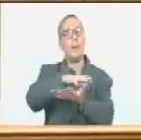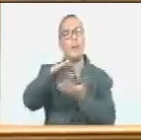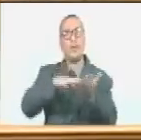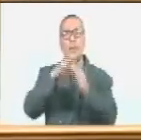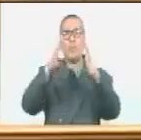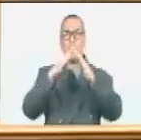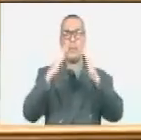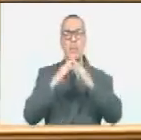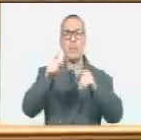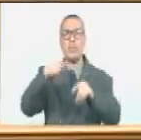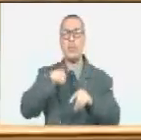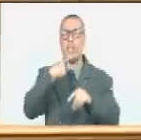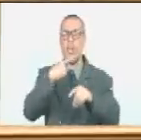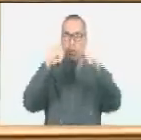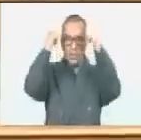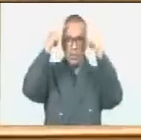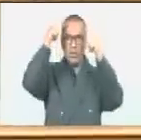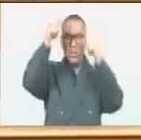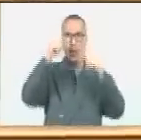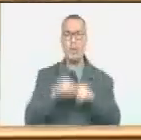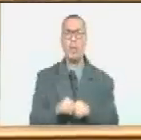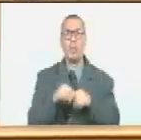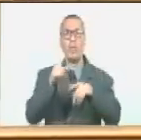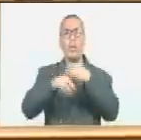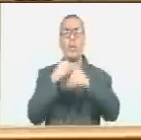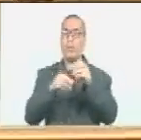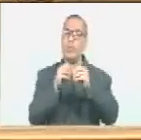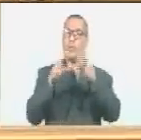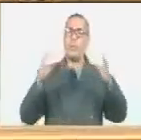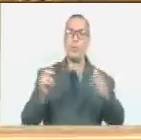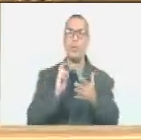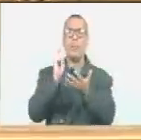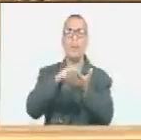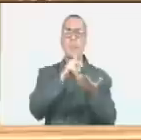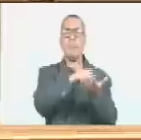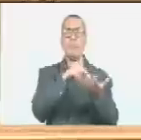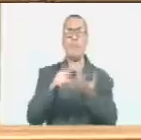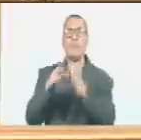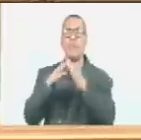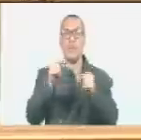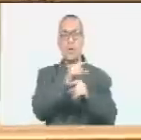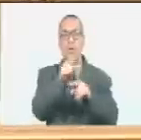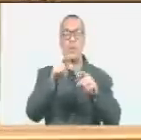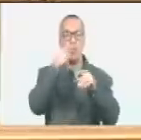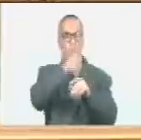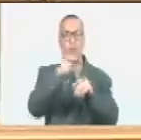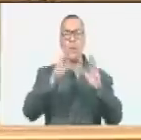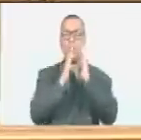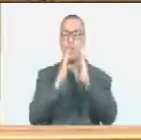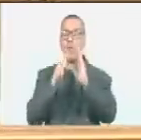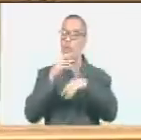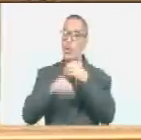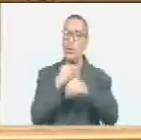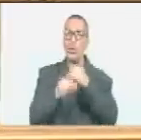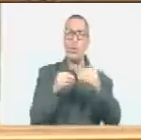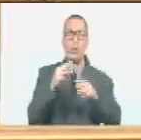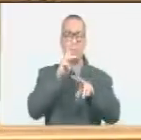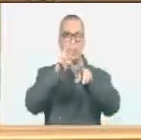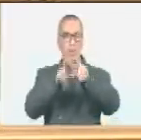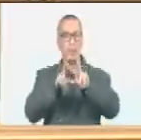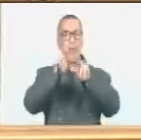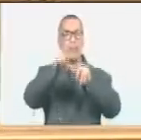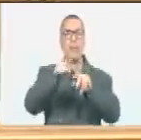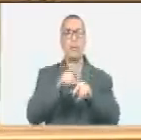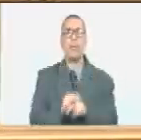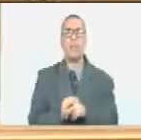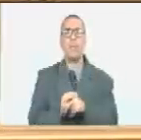vivienda, decía nuestro comandante Chávez, lo vamos a resolver con la participación del pueblo organizado, como lo viene haciendo la Gran Misión Vivienda